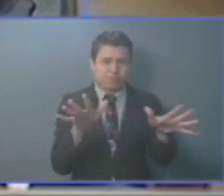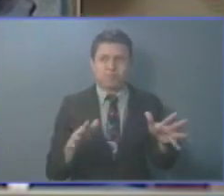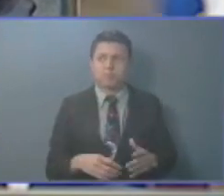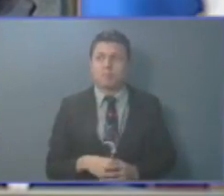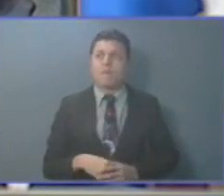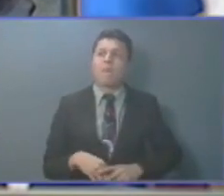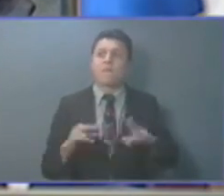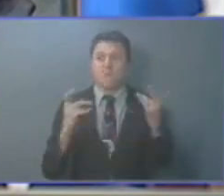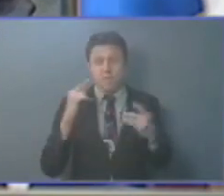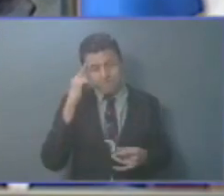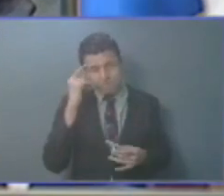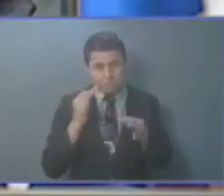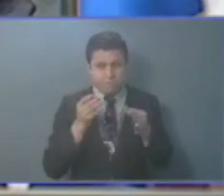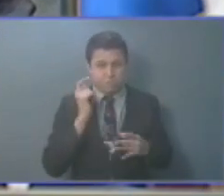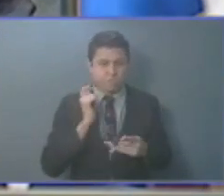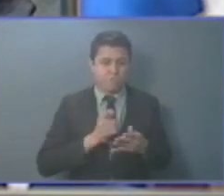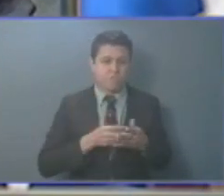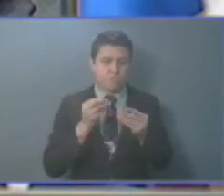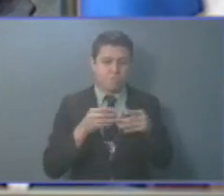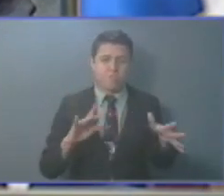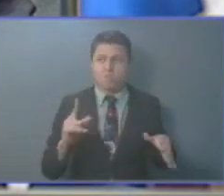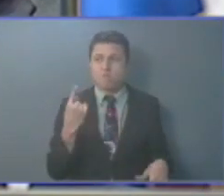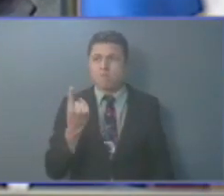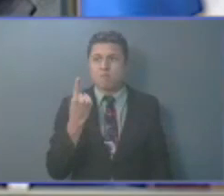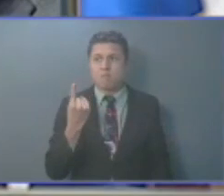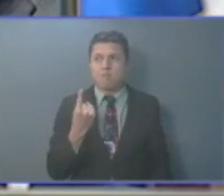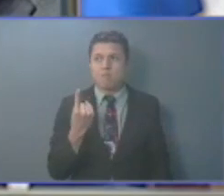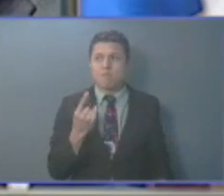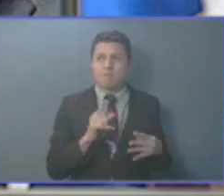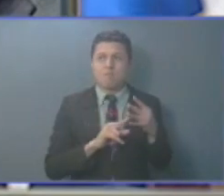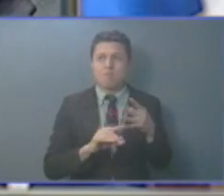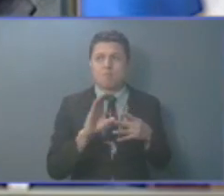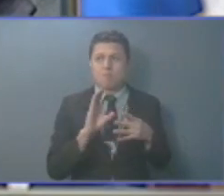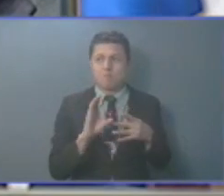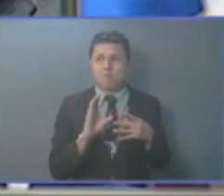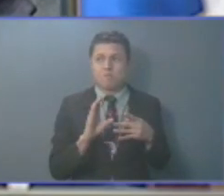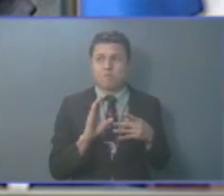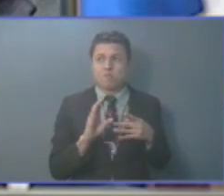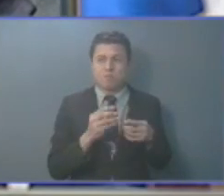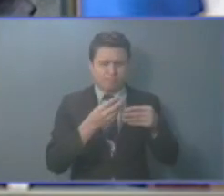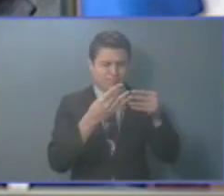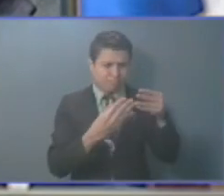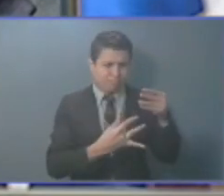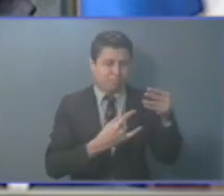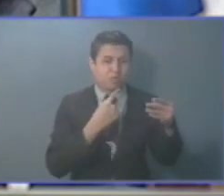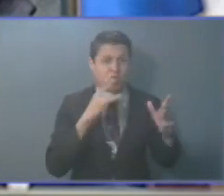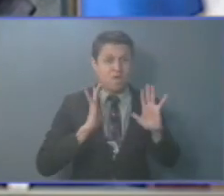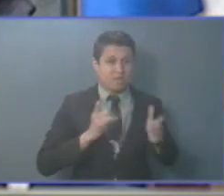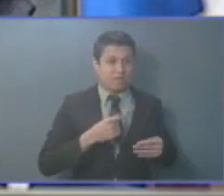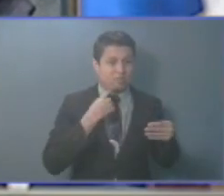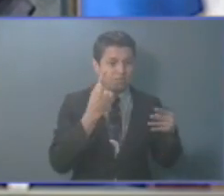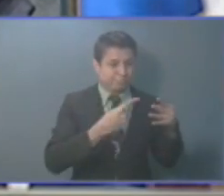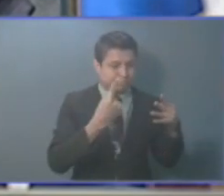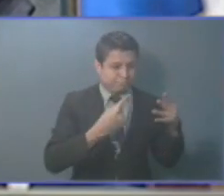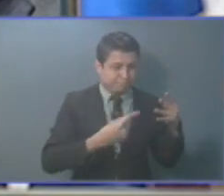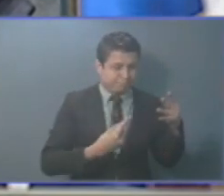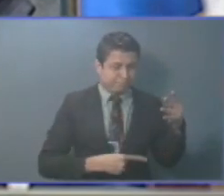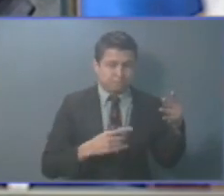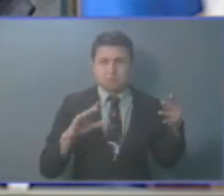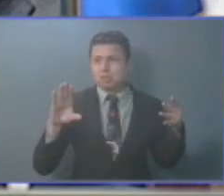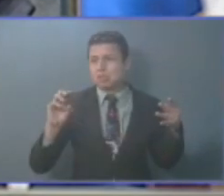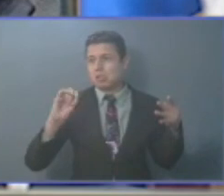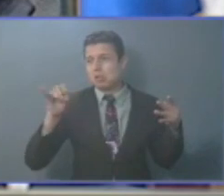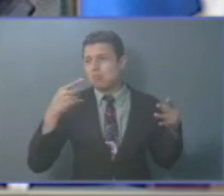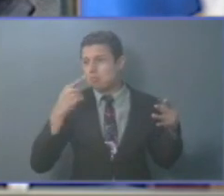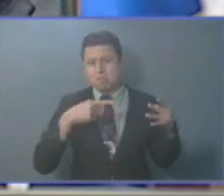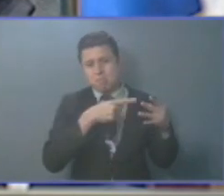arrebato jurídico y en una sola sentencia se declararon inconstitucionales un sinfín de decretos y se despojó al gobierno de todos los